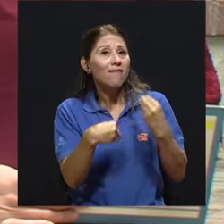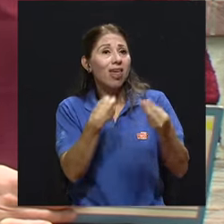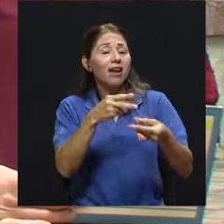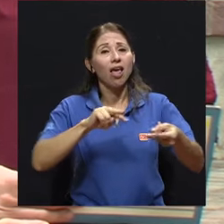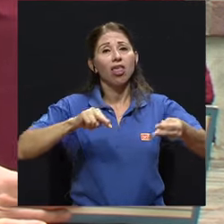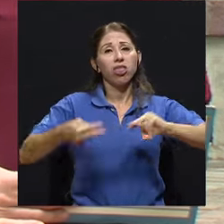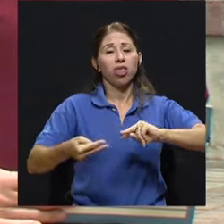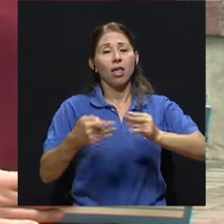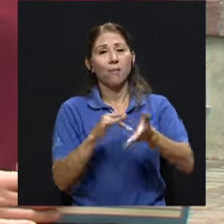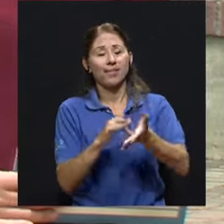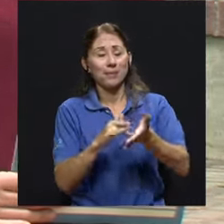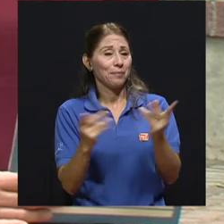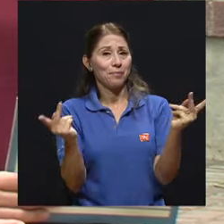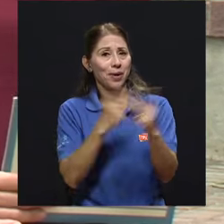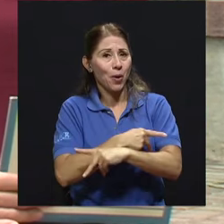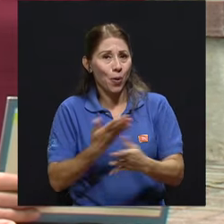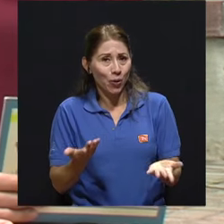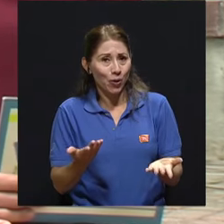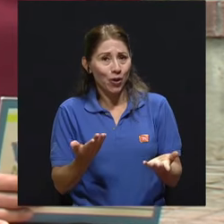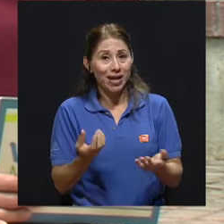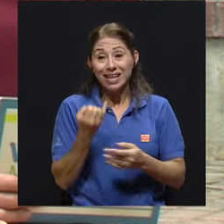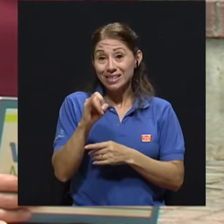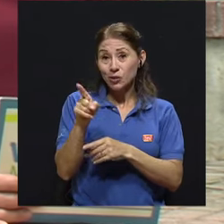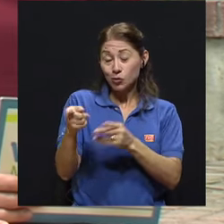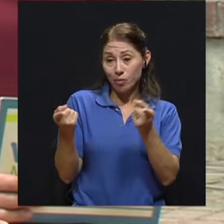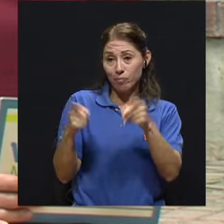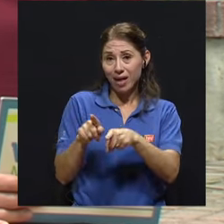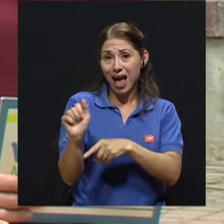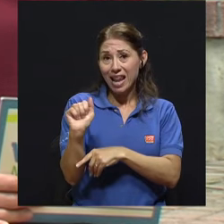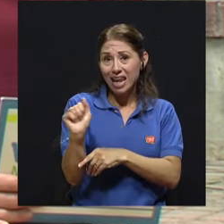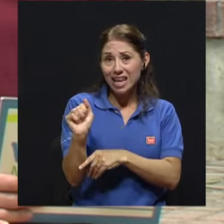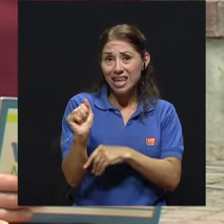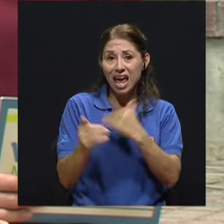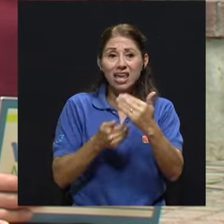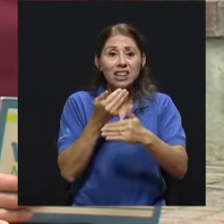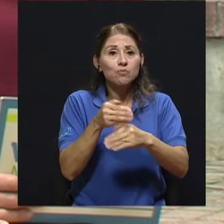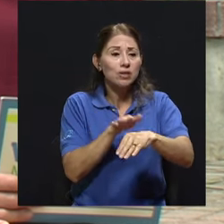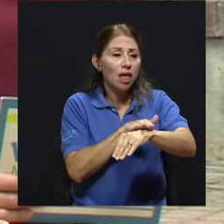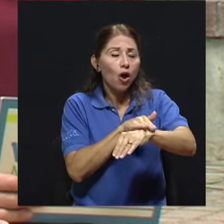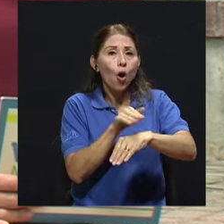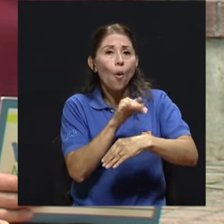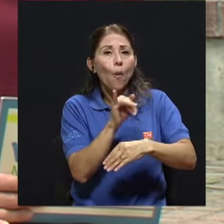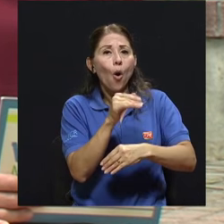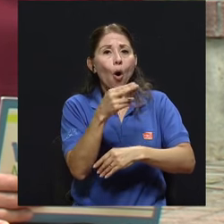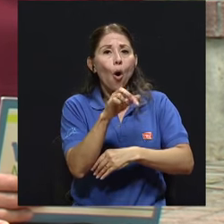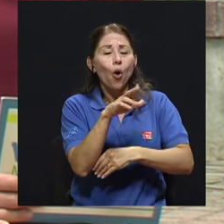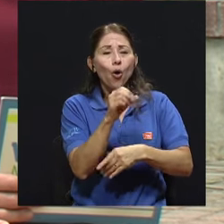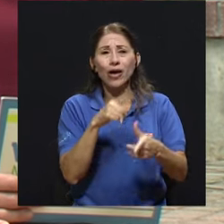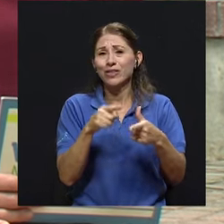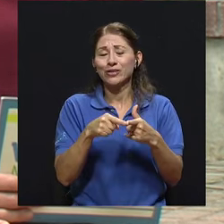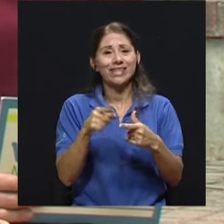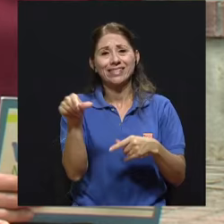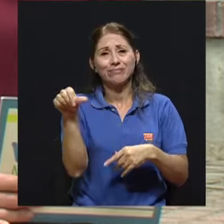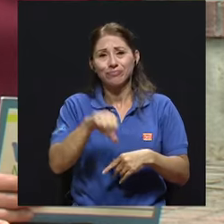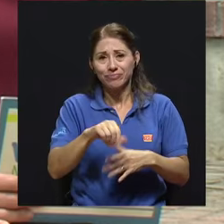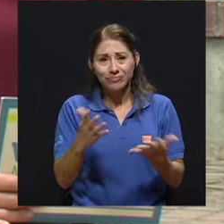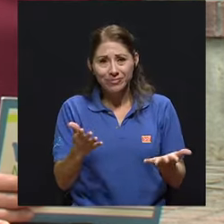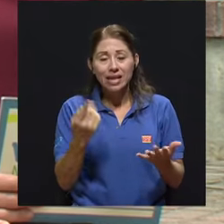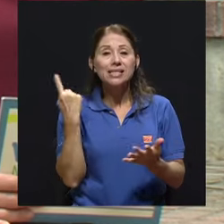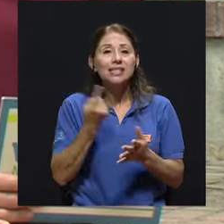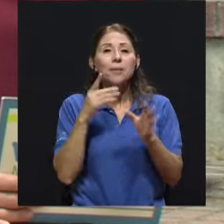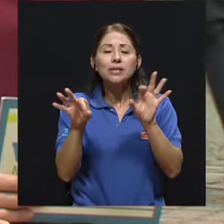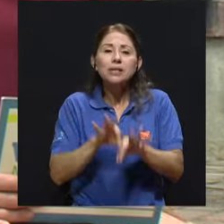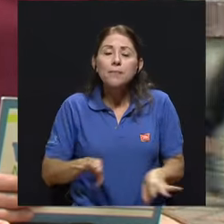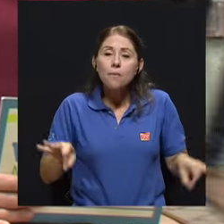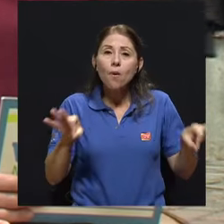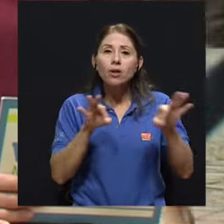peor. Y si es una alergia y la trata como un hongo, pues va a irritar más esa alergia. Entonces, siempre es importantísimo que tiene que